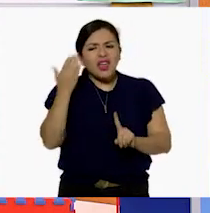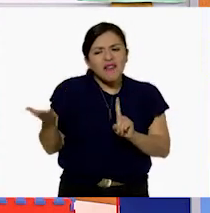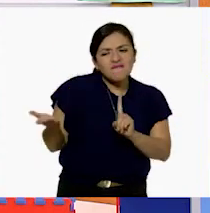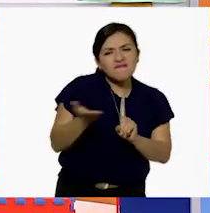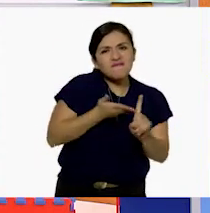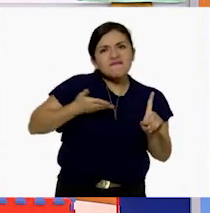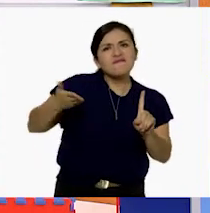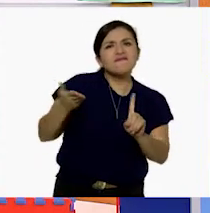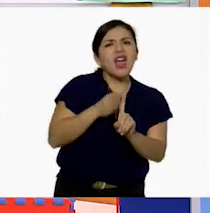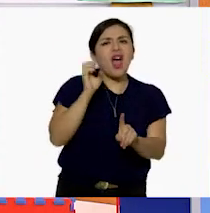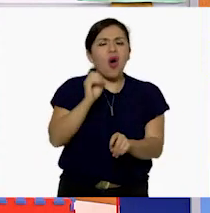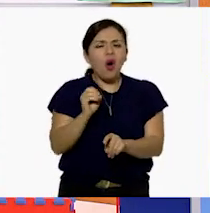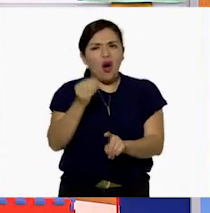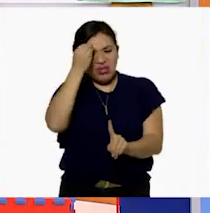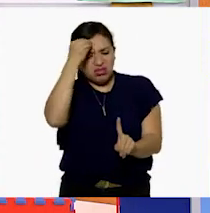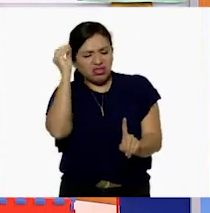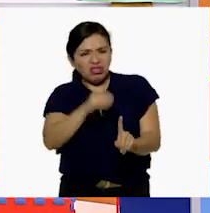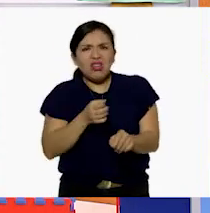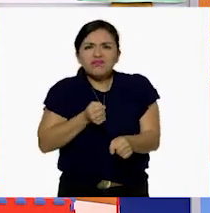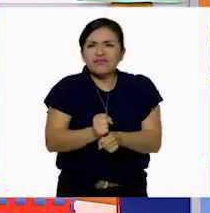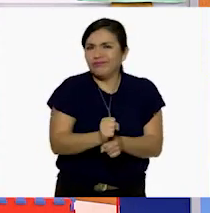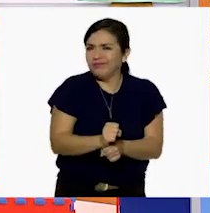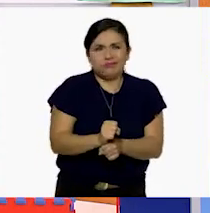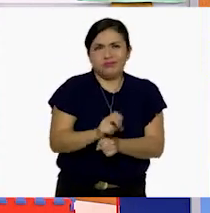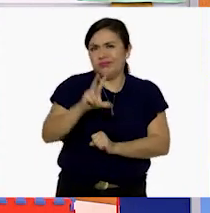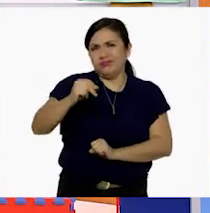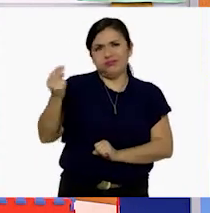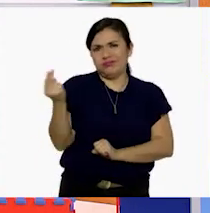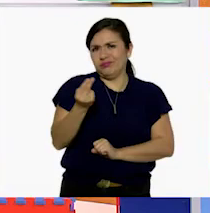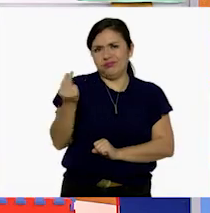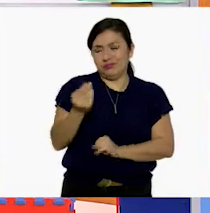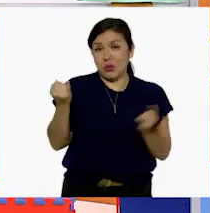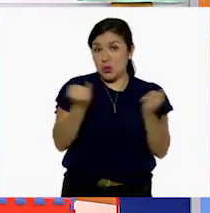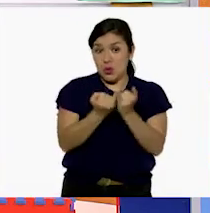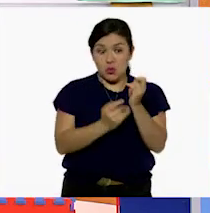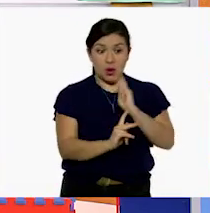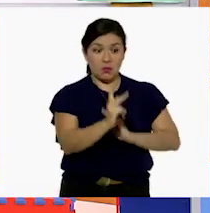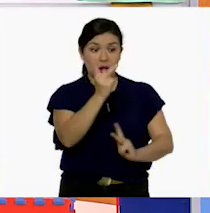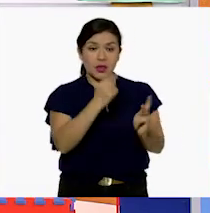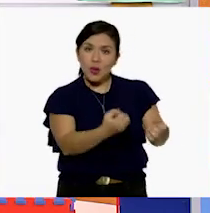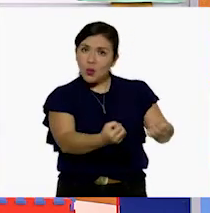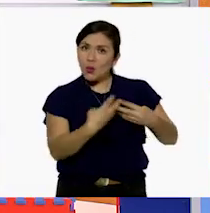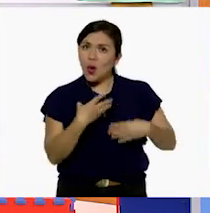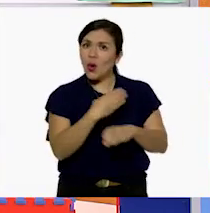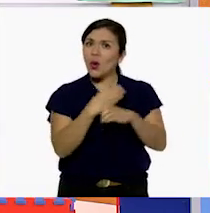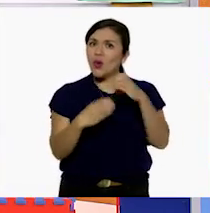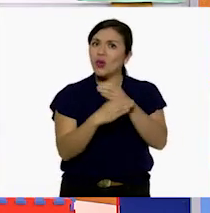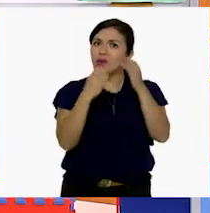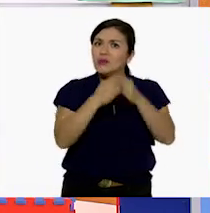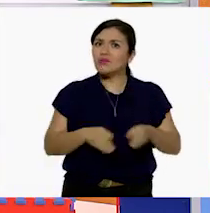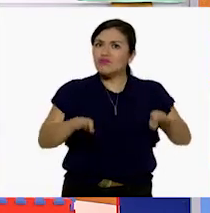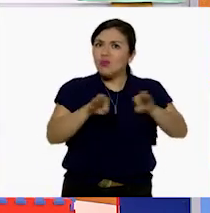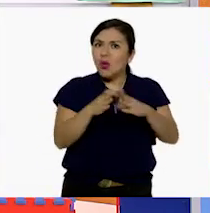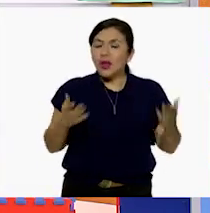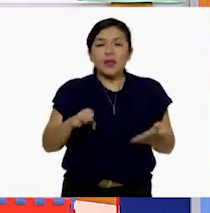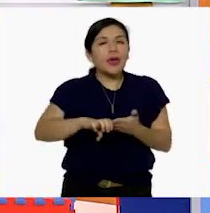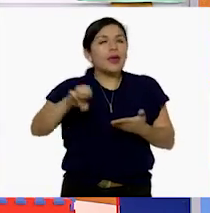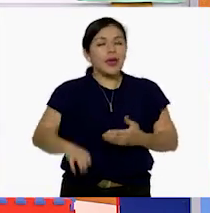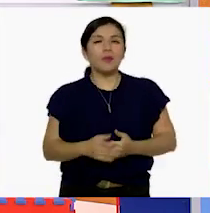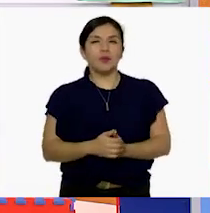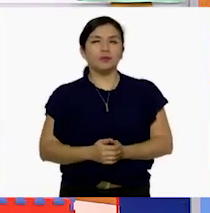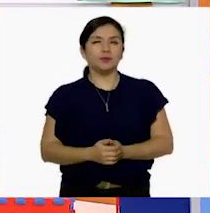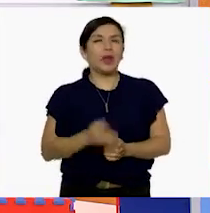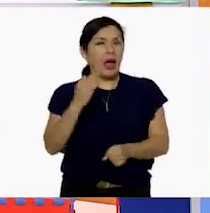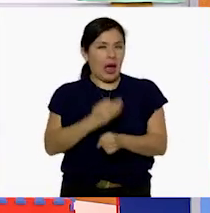quieren dañarlas sin alguna necesidad. Recordemos que muchas de las plantas también nos dan cosas importantes. Por ejemplo, vamos a